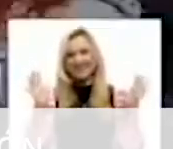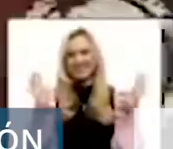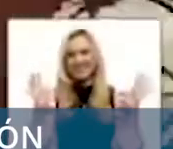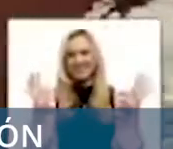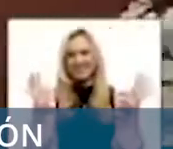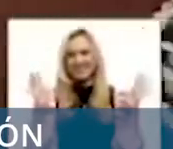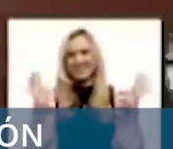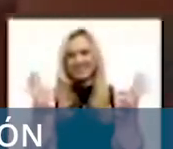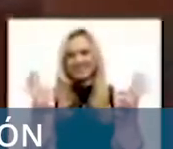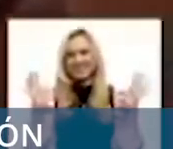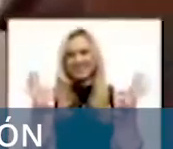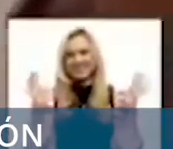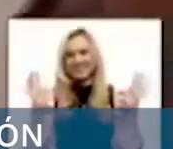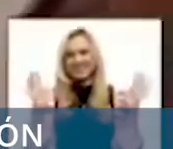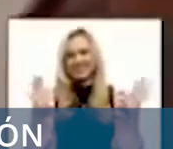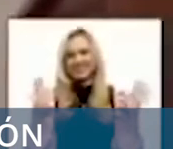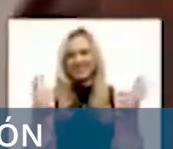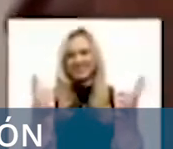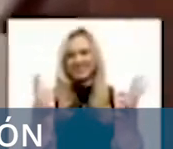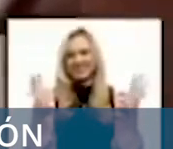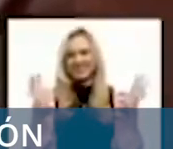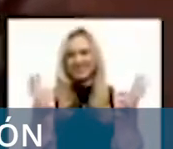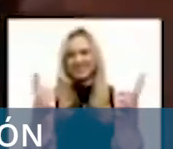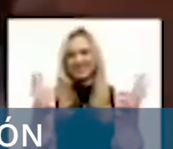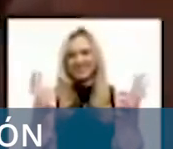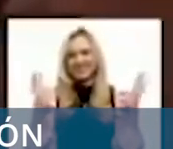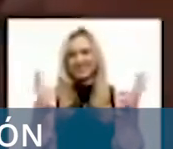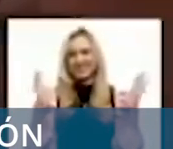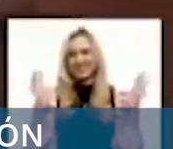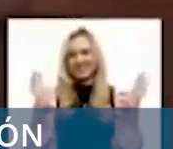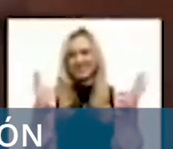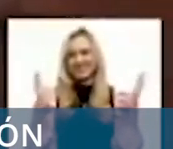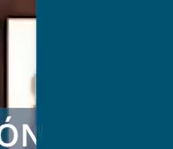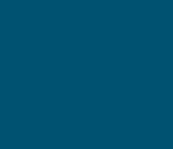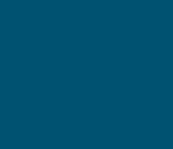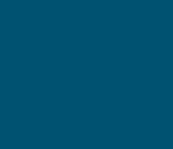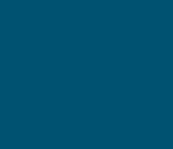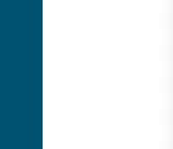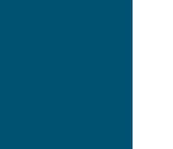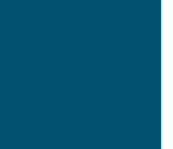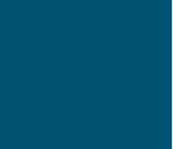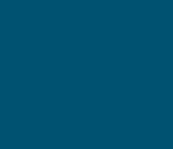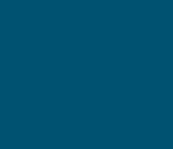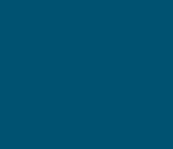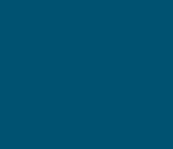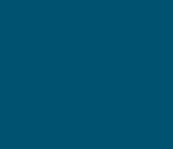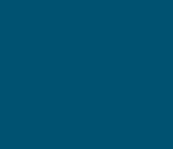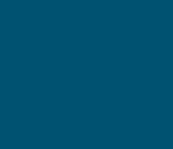víctimas, la seguridad de las mujeres y el respeto a su dignidad son una prioridad.